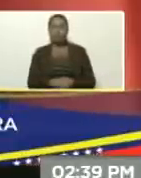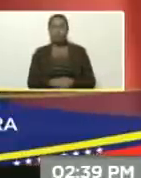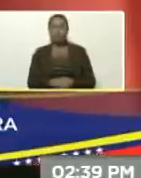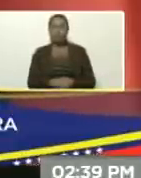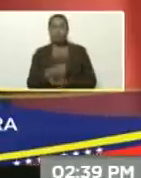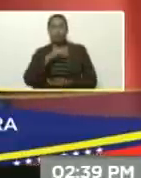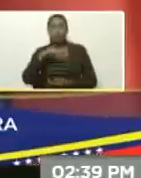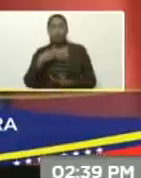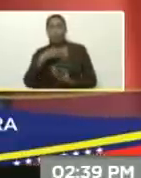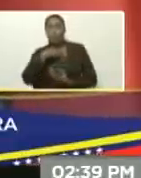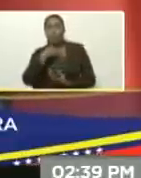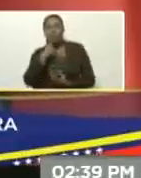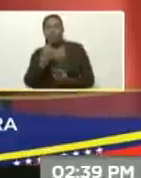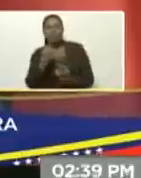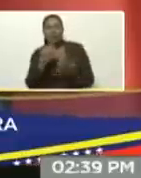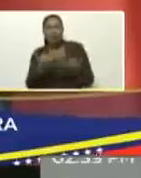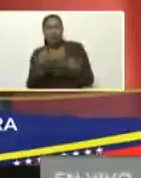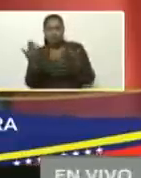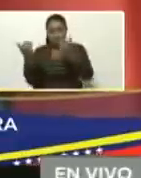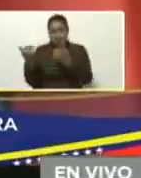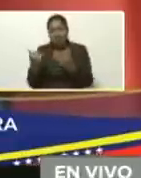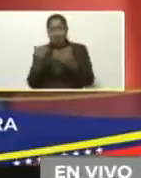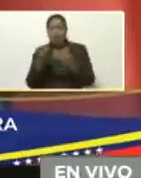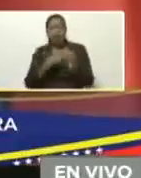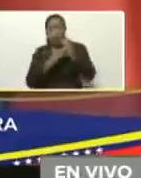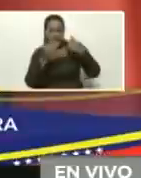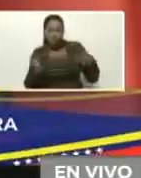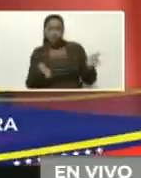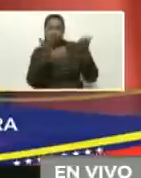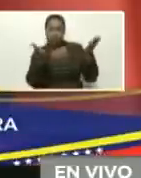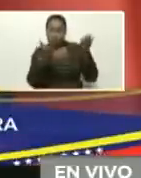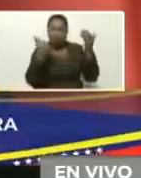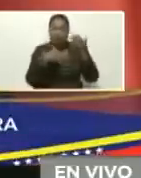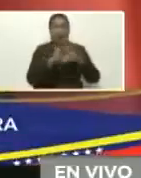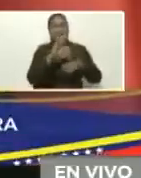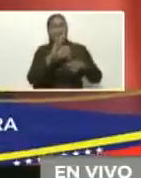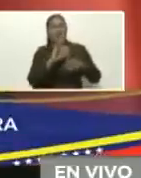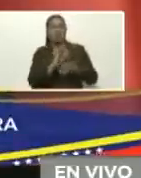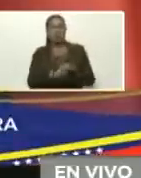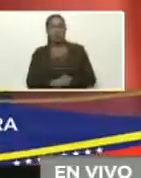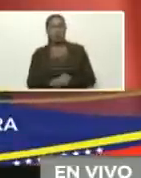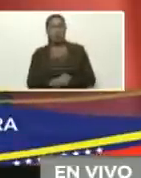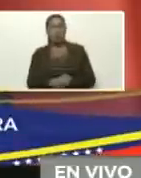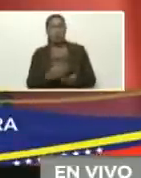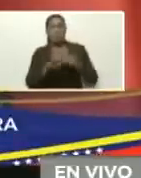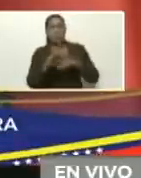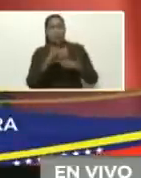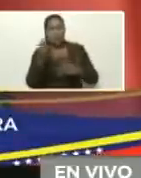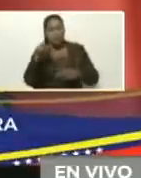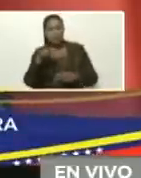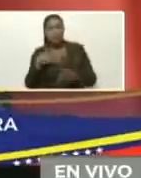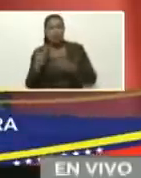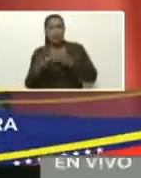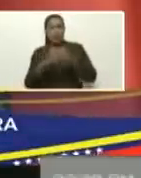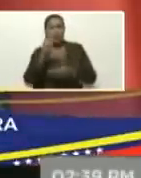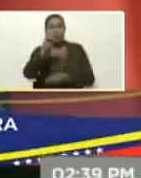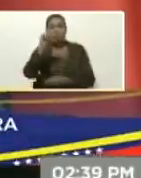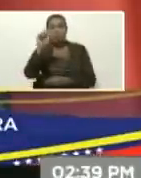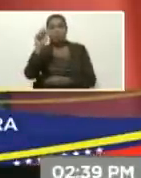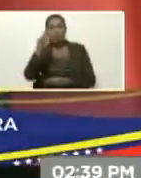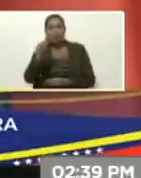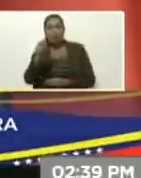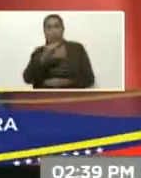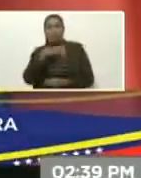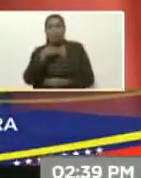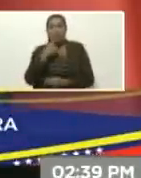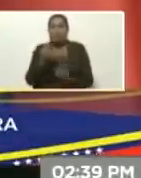nosotros no podemos decir, venga, seguid, adelante, venid y también pueden contribuir en la OTAN. No podemos decir eso.